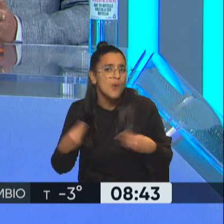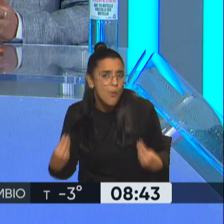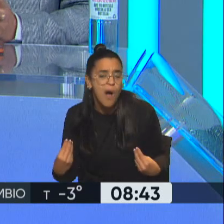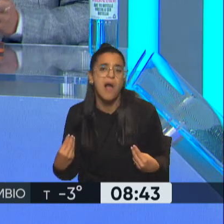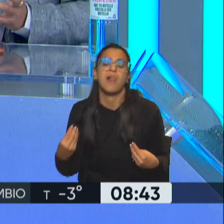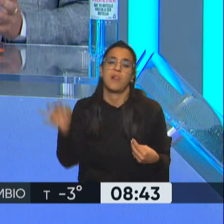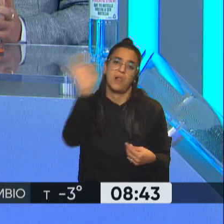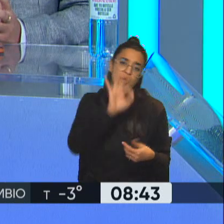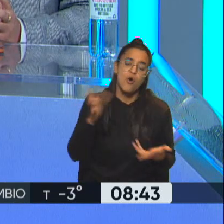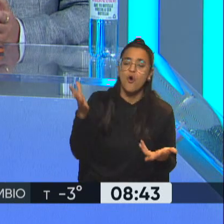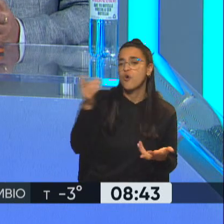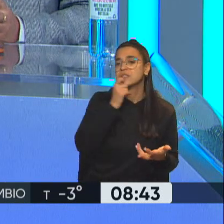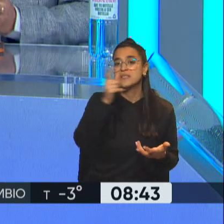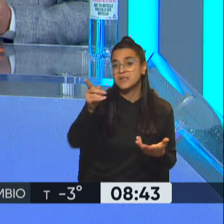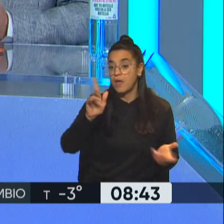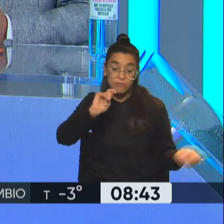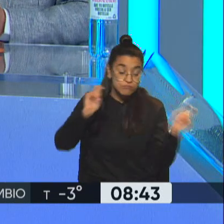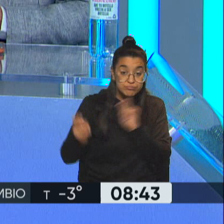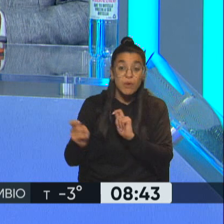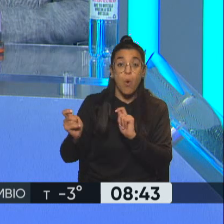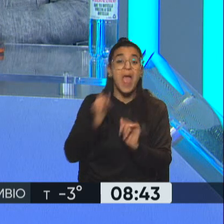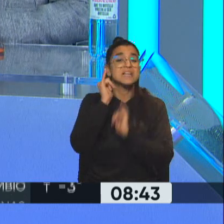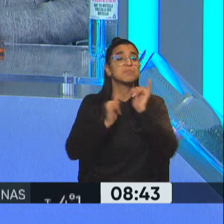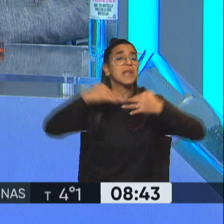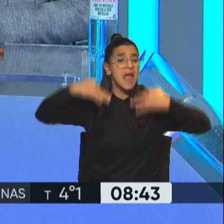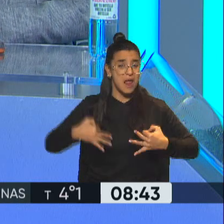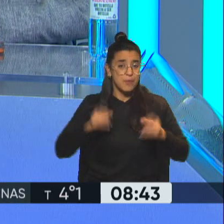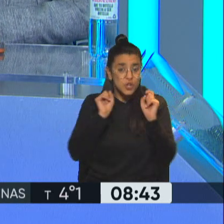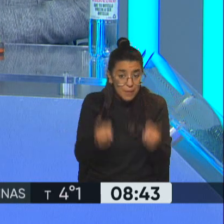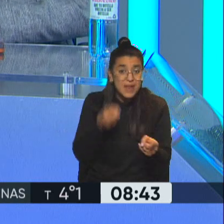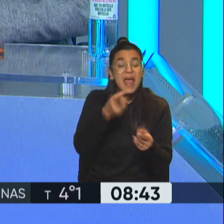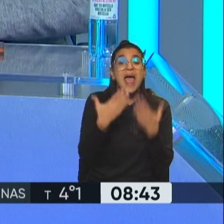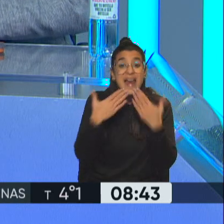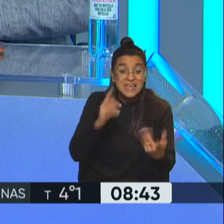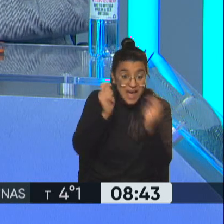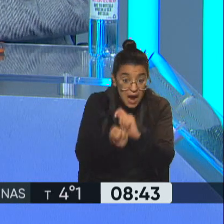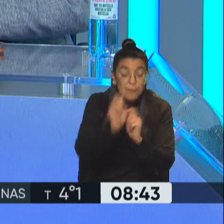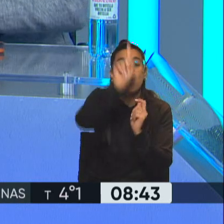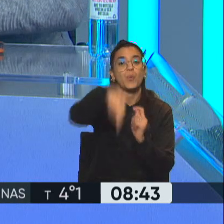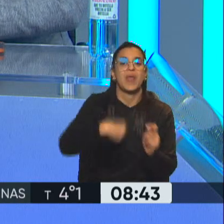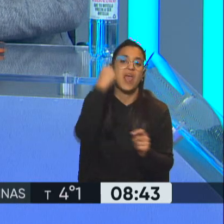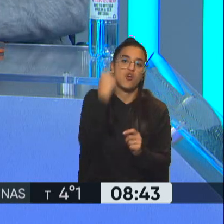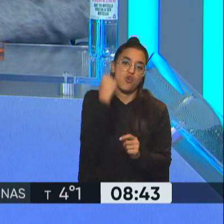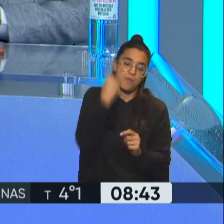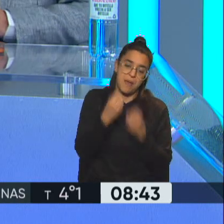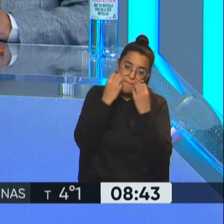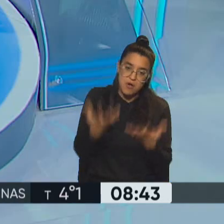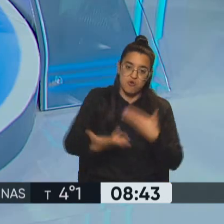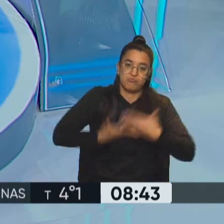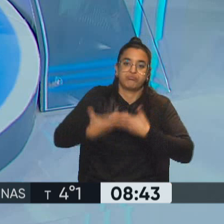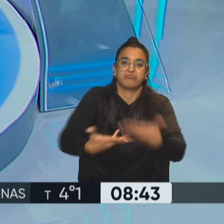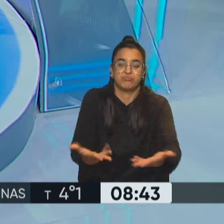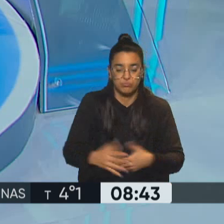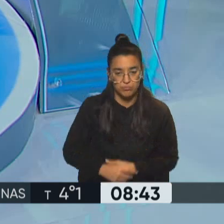y si hay algún cambio de rumbo, explicarlo, pero dar a entender también que eso va a llevar hacia una economía más sustentable. Cuando